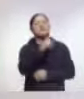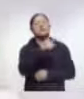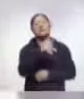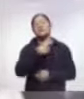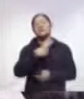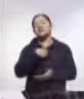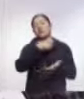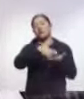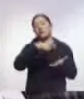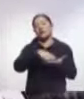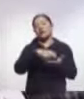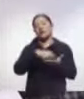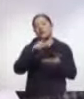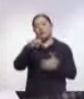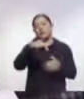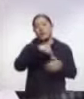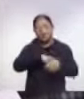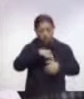fechas.